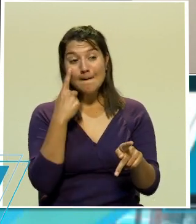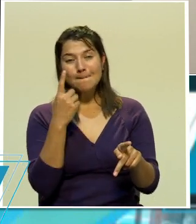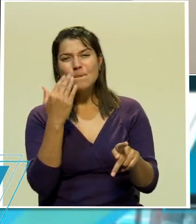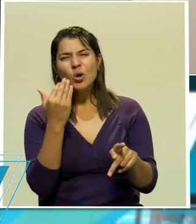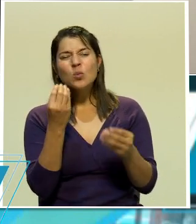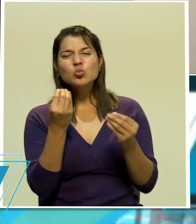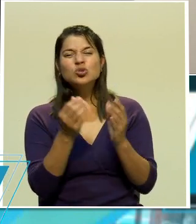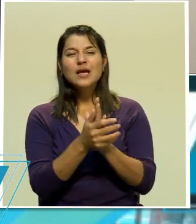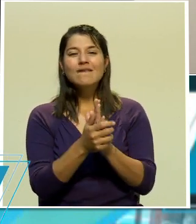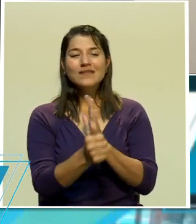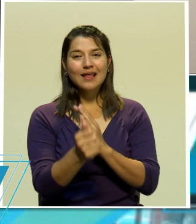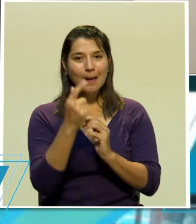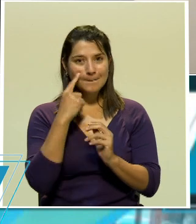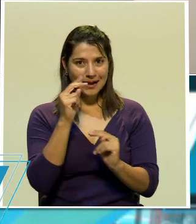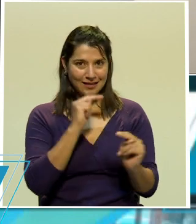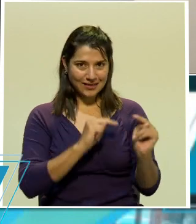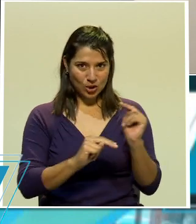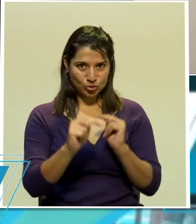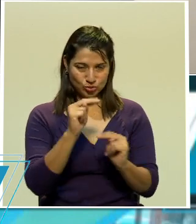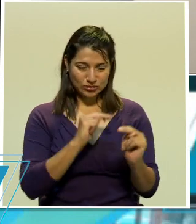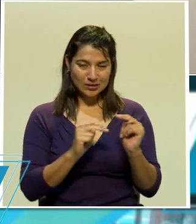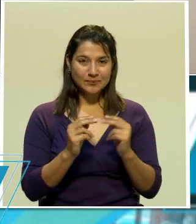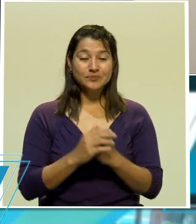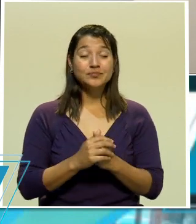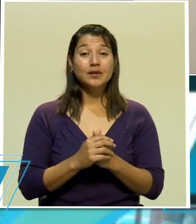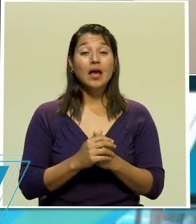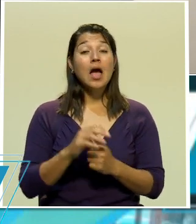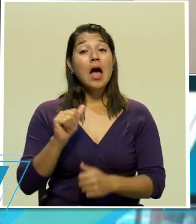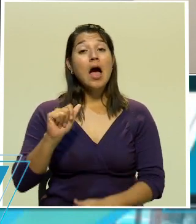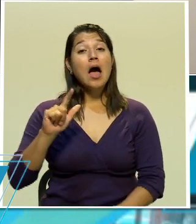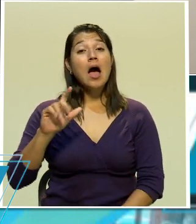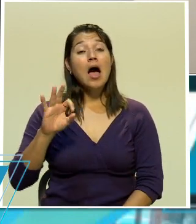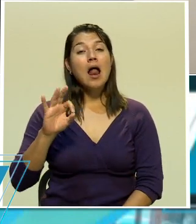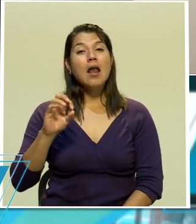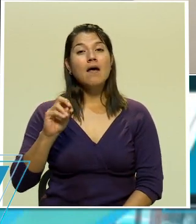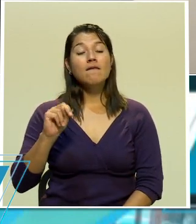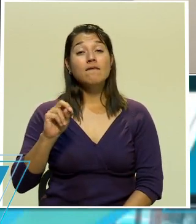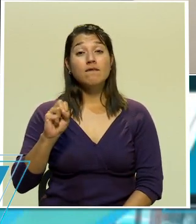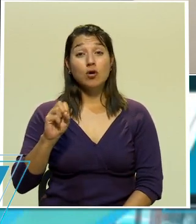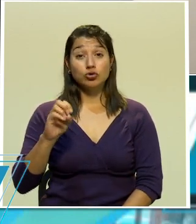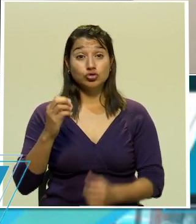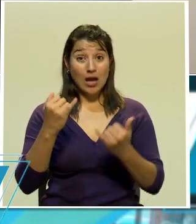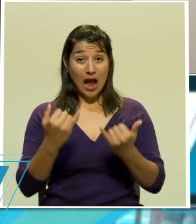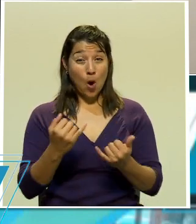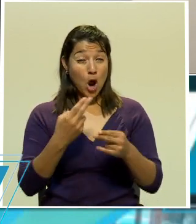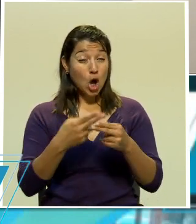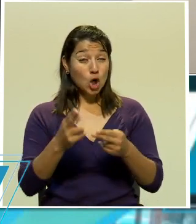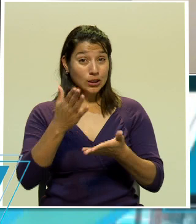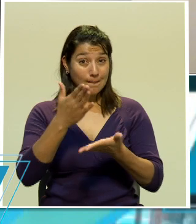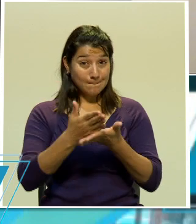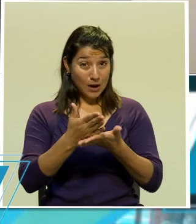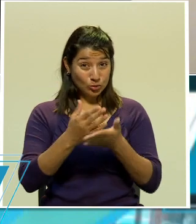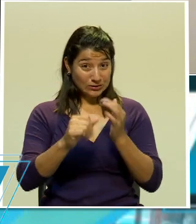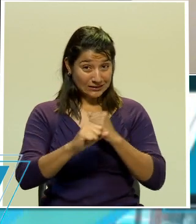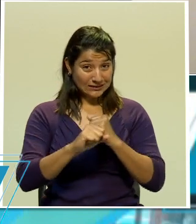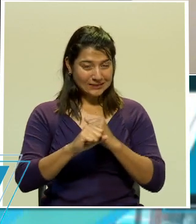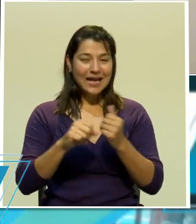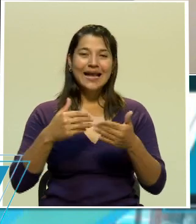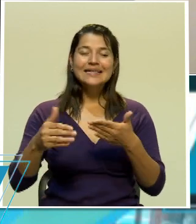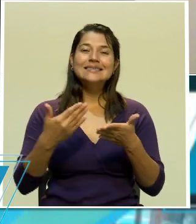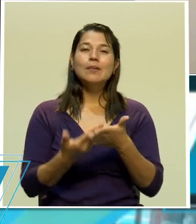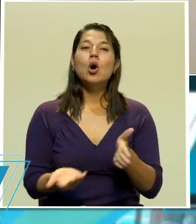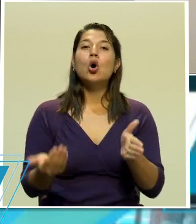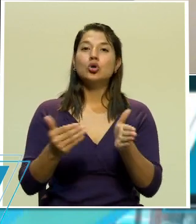negociar en buenas condiciones. Alfonso, le propongo que hagamos una breve pausa y enseguida